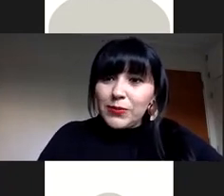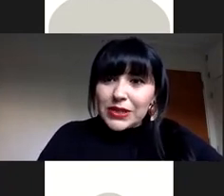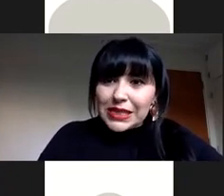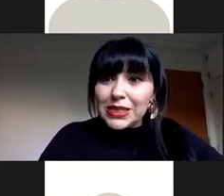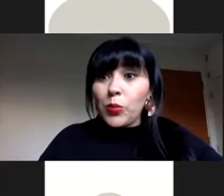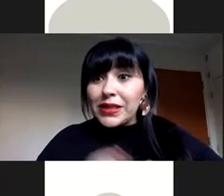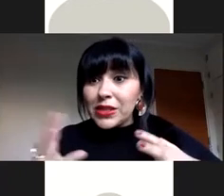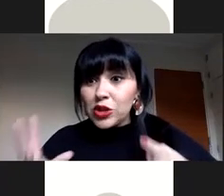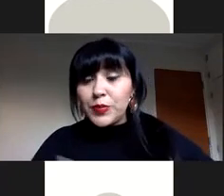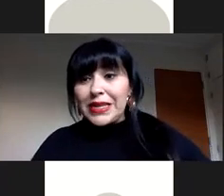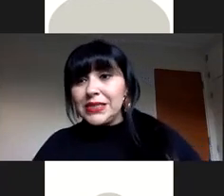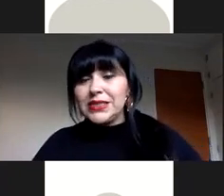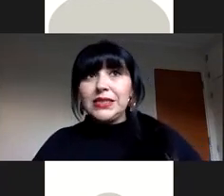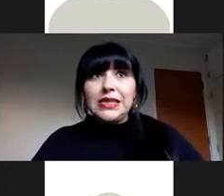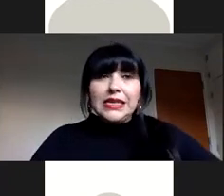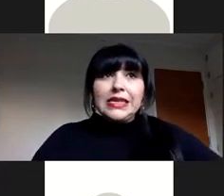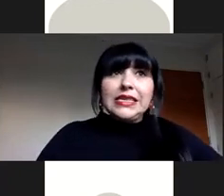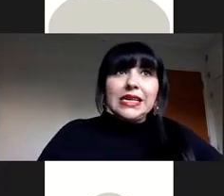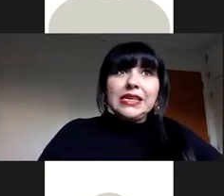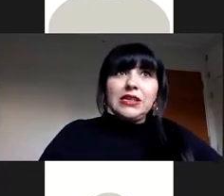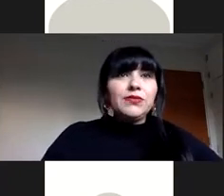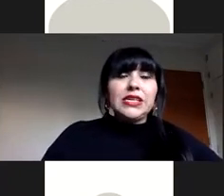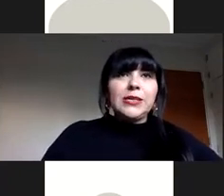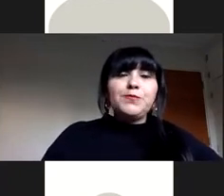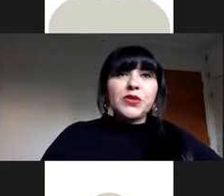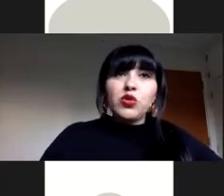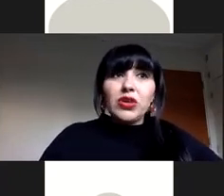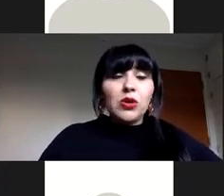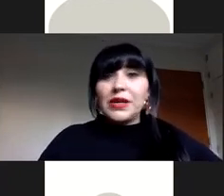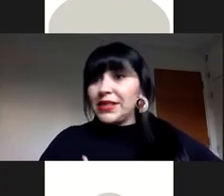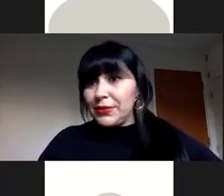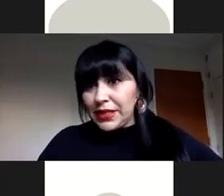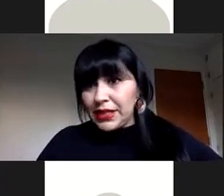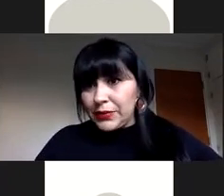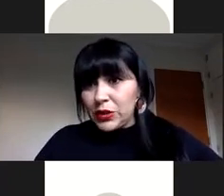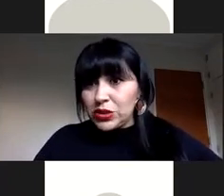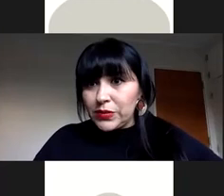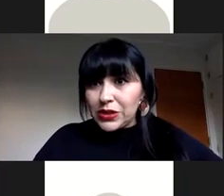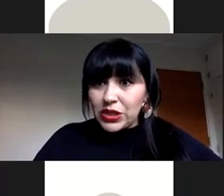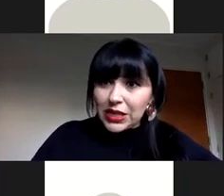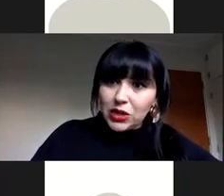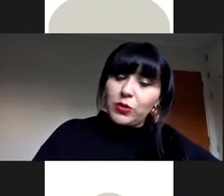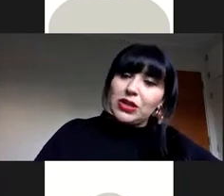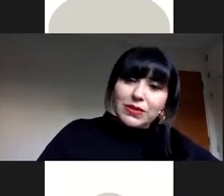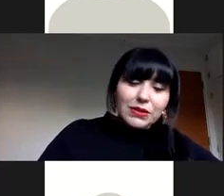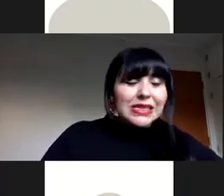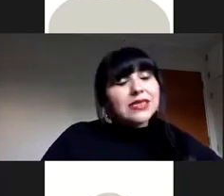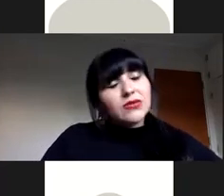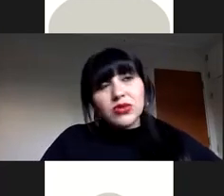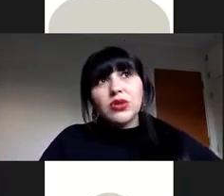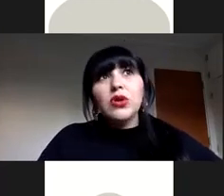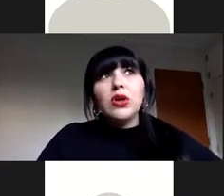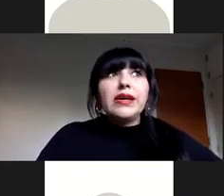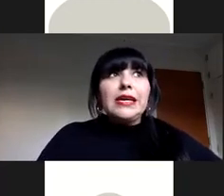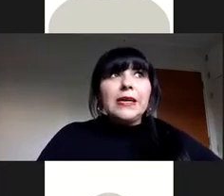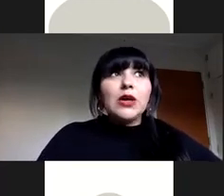más importante, compartiendo experiencias. Y aquí yo voy a compartir mi conocimiento técnico, pero también me interesa